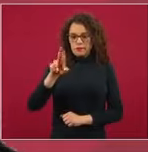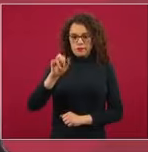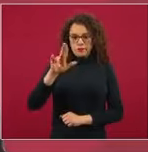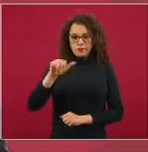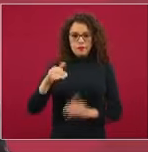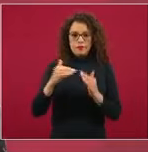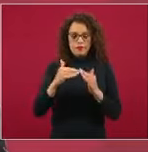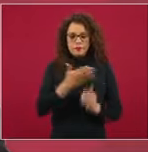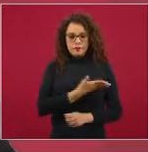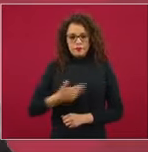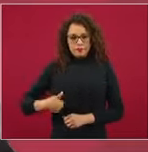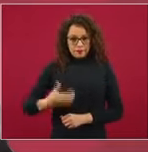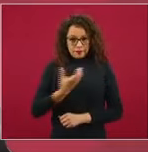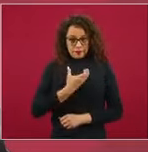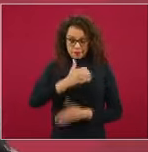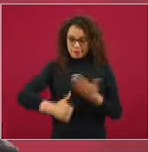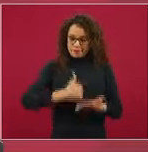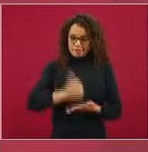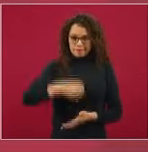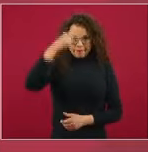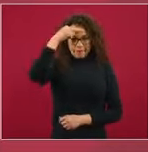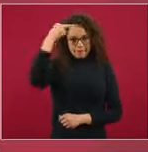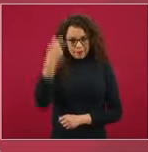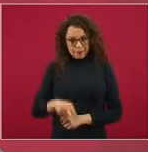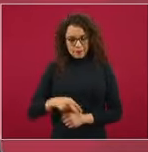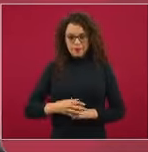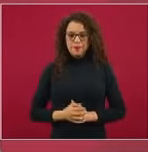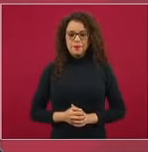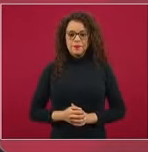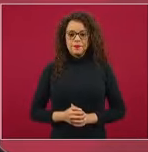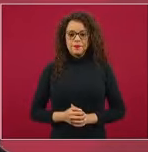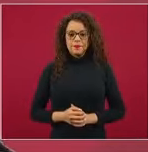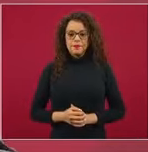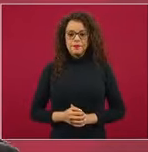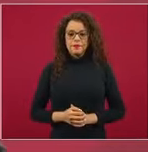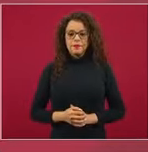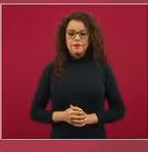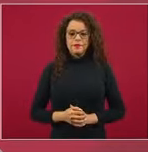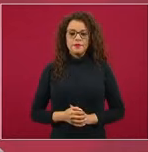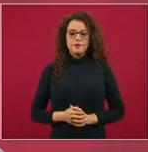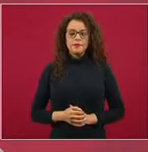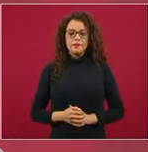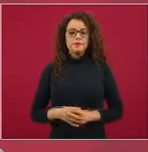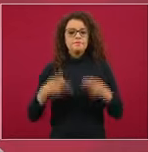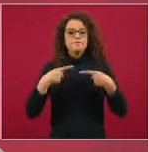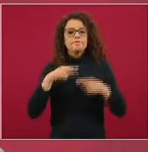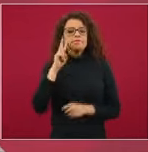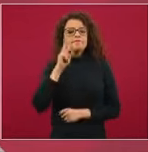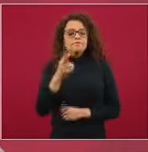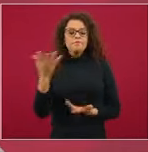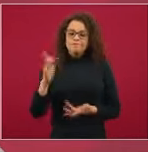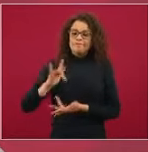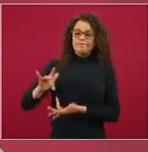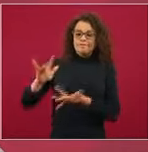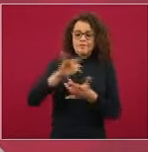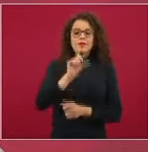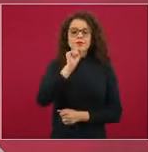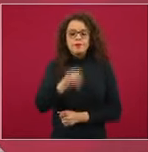de México, en la Ciudad de México, y también quienes nos ven a través de los medios electrónicos. Son